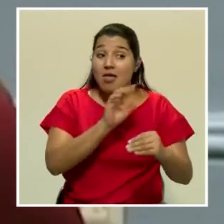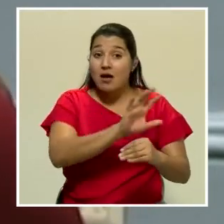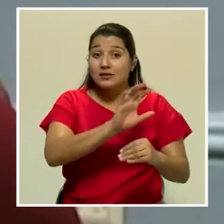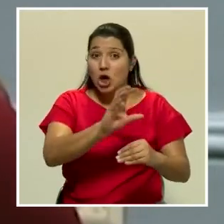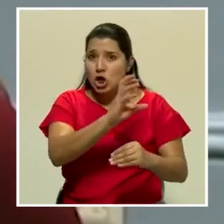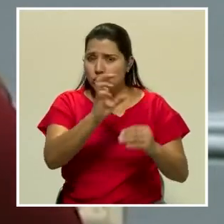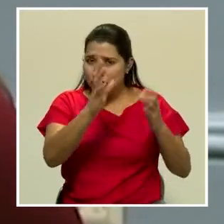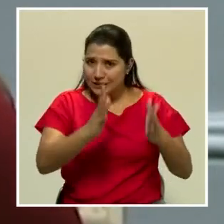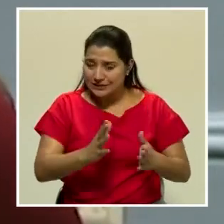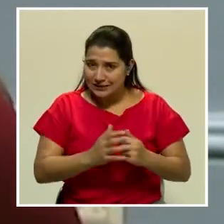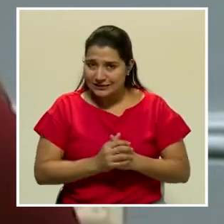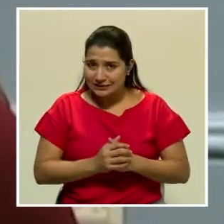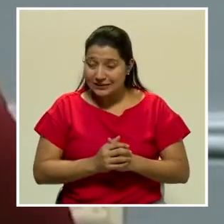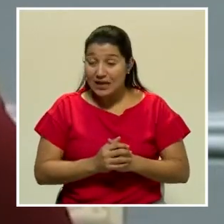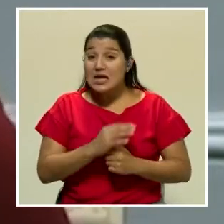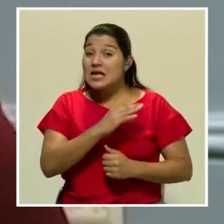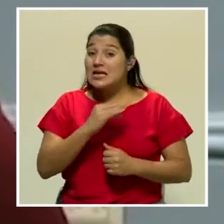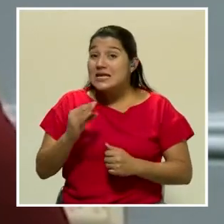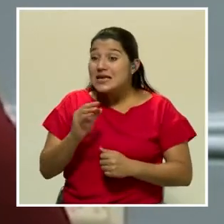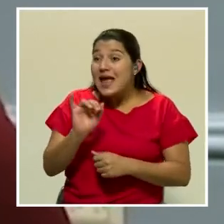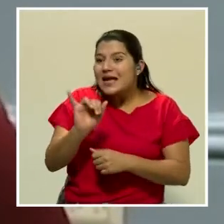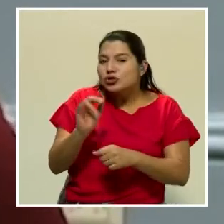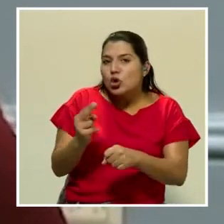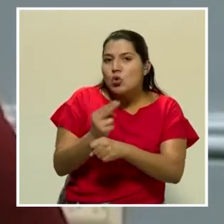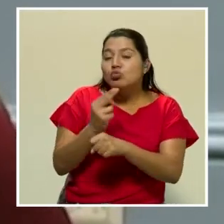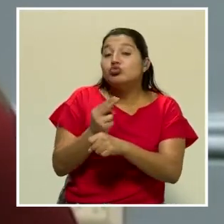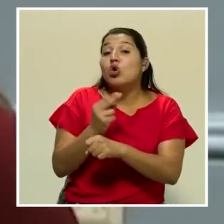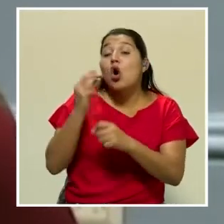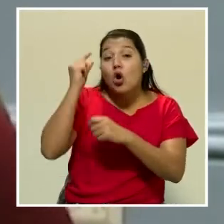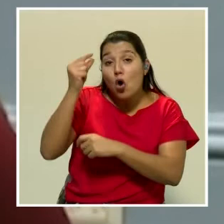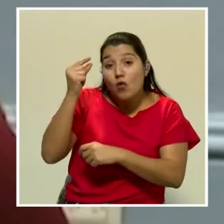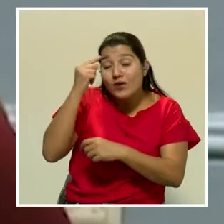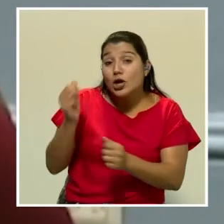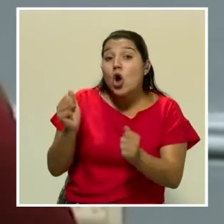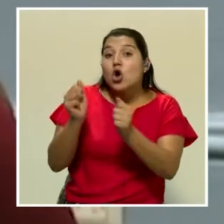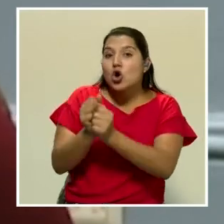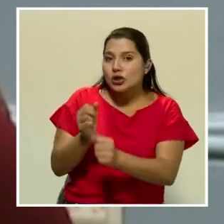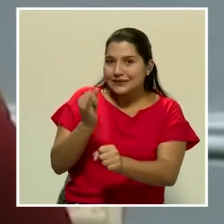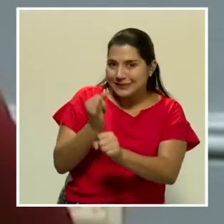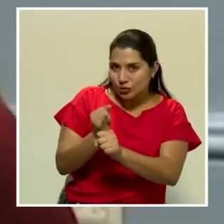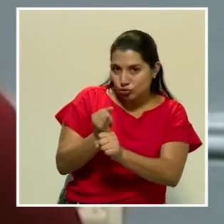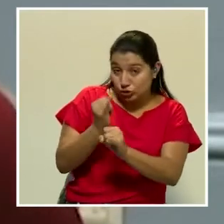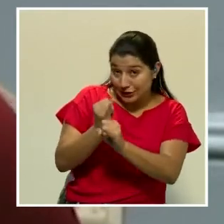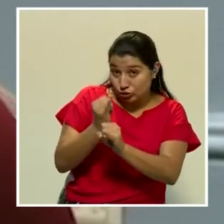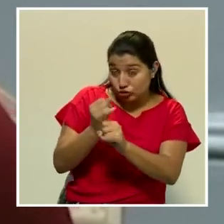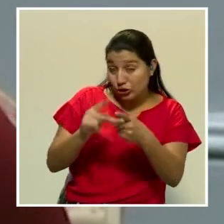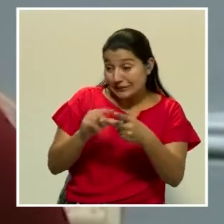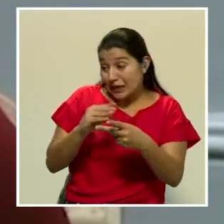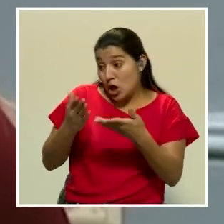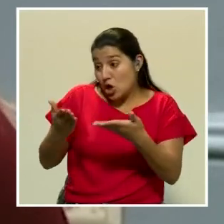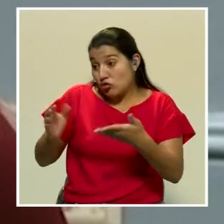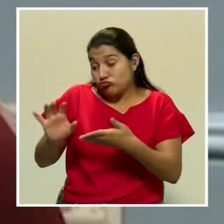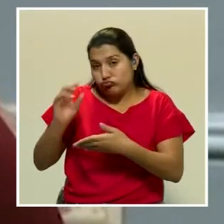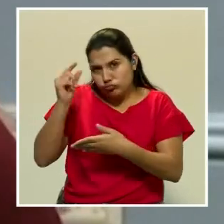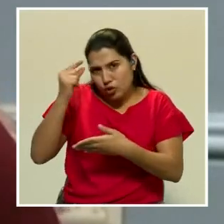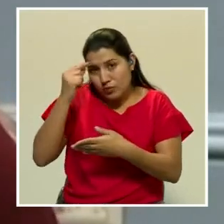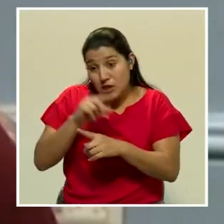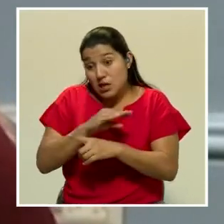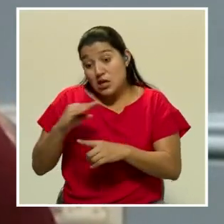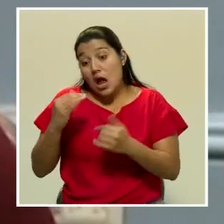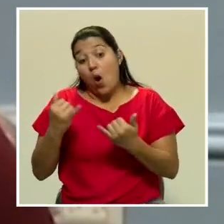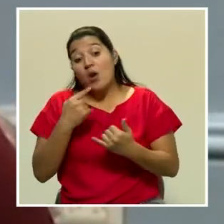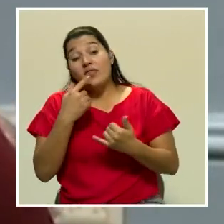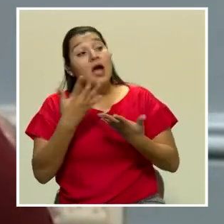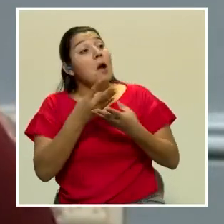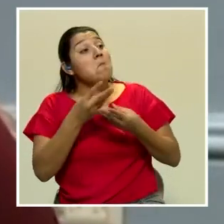costarricenses que utilizó el gobierno con instituciones, con recursos del Estado, y que ahora simplemente vengan y nos digan que se desapareció un